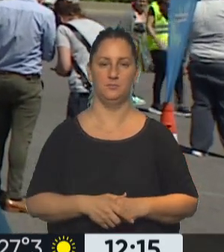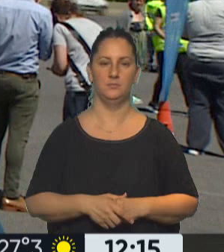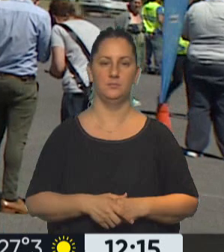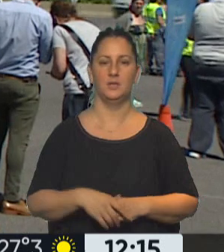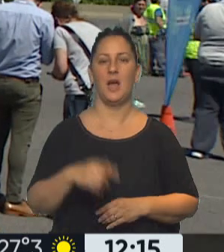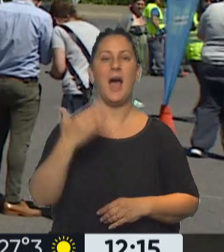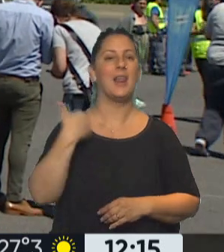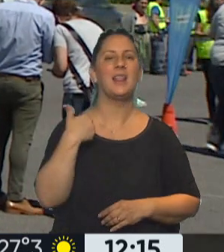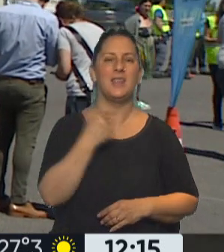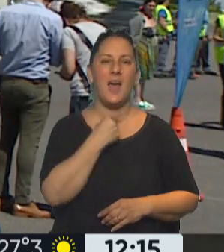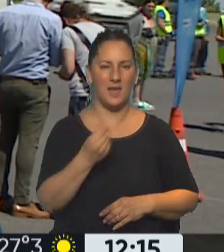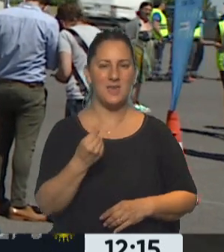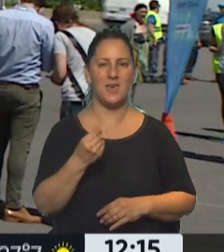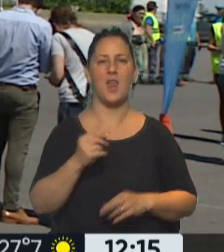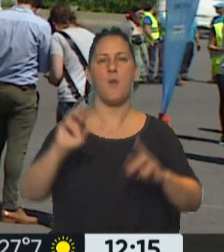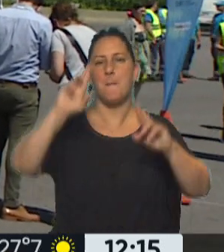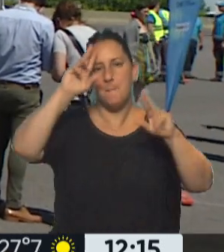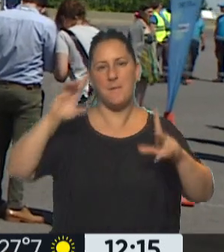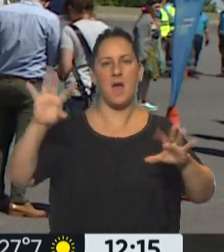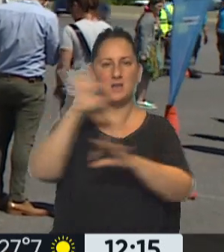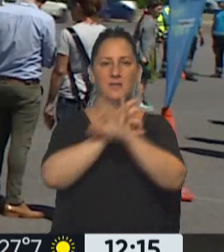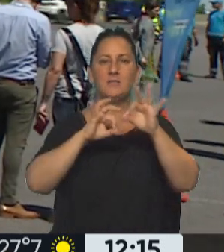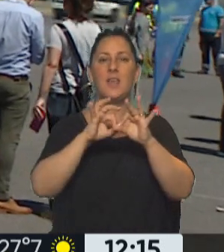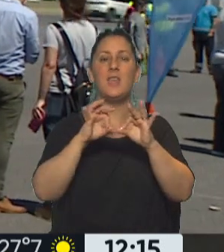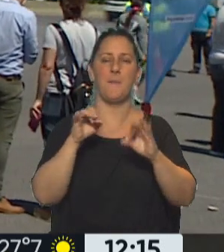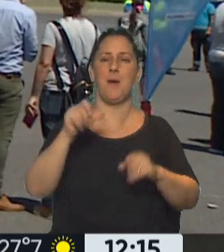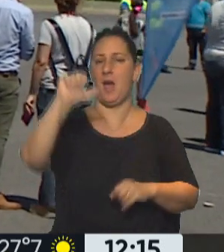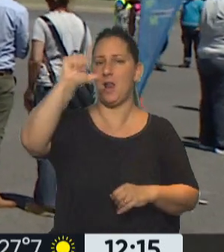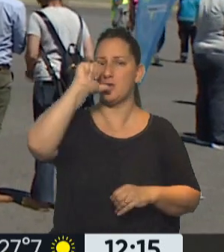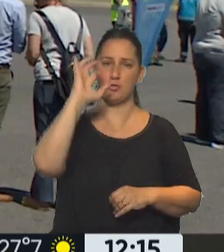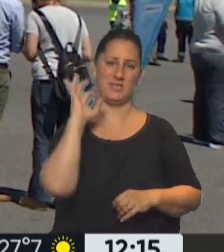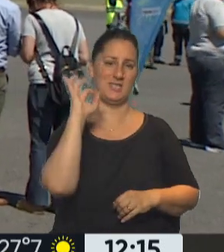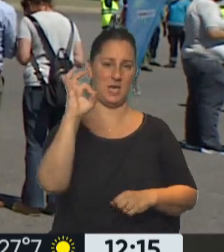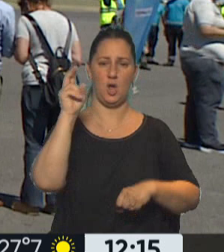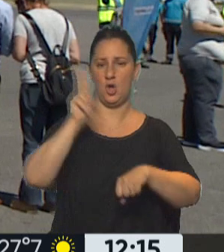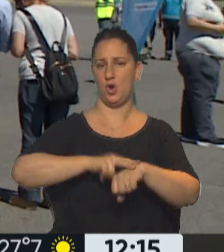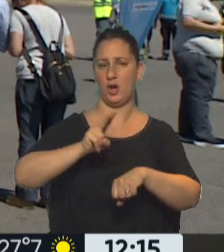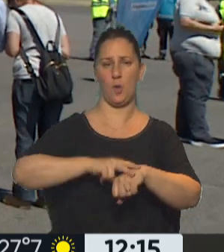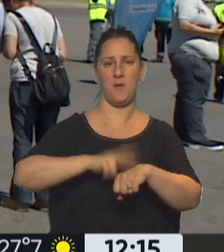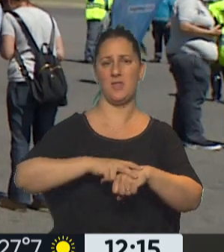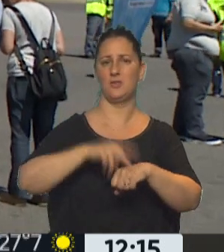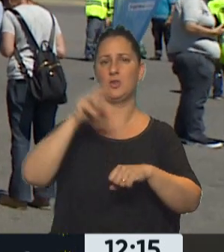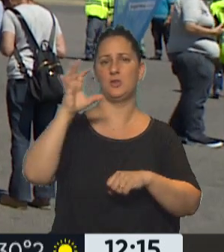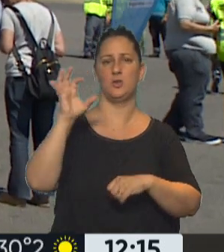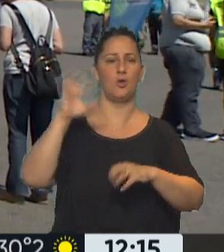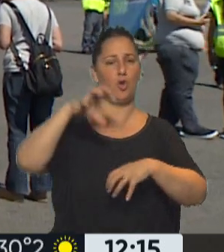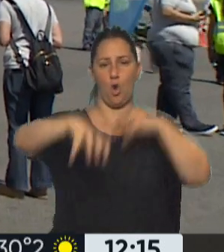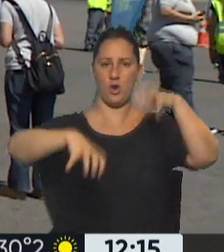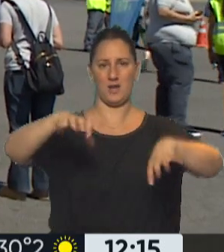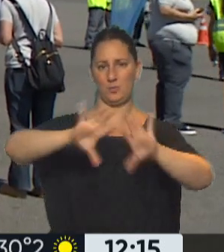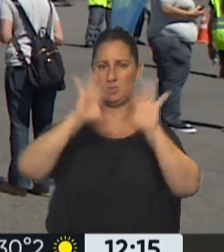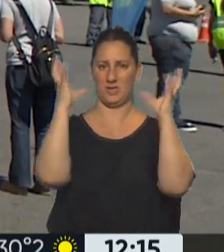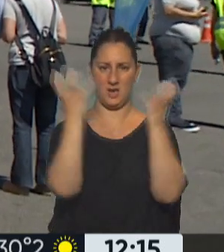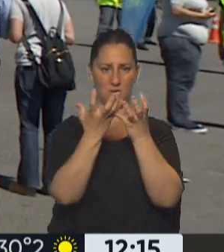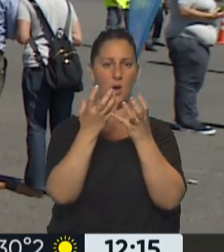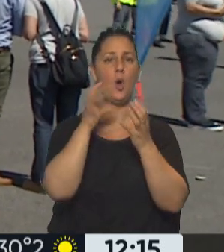va la Argentina, que es a una política de alcohol cero, que es la recomendación de todos los organismos internacionales. Se está aplicando con mucha